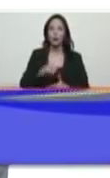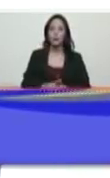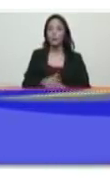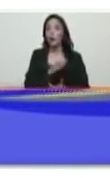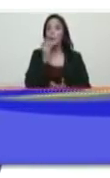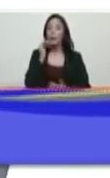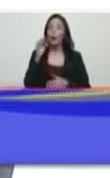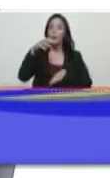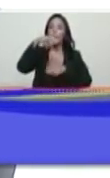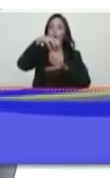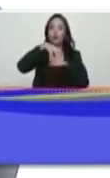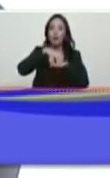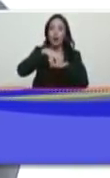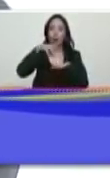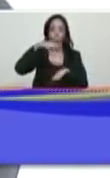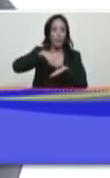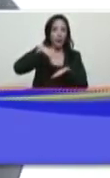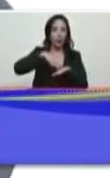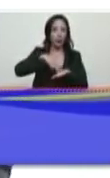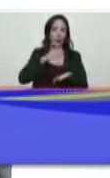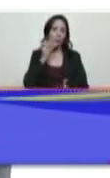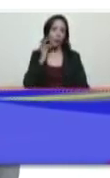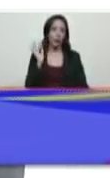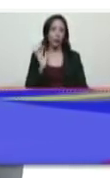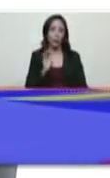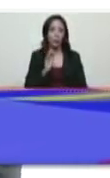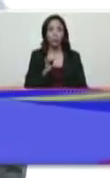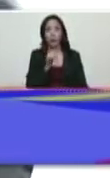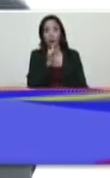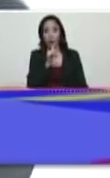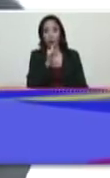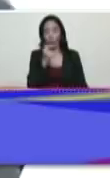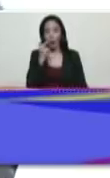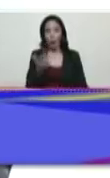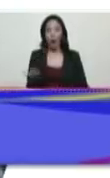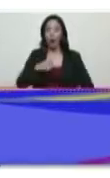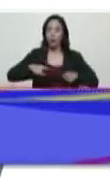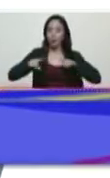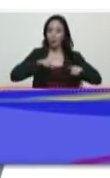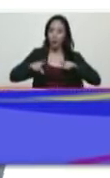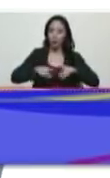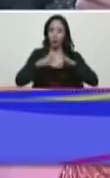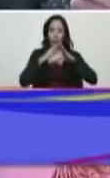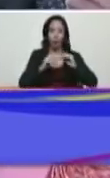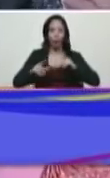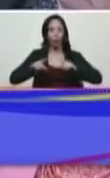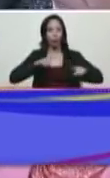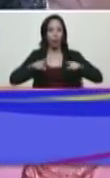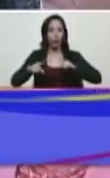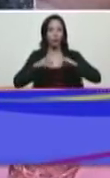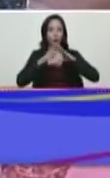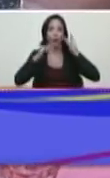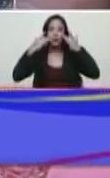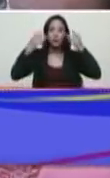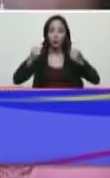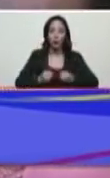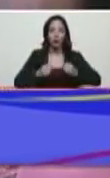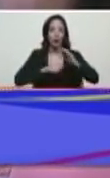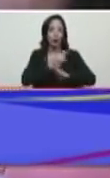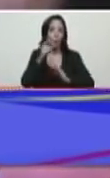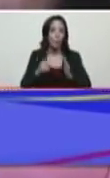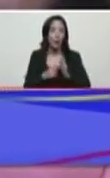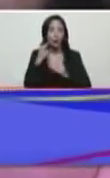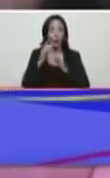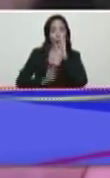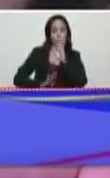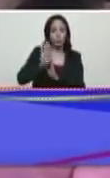Miranda, presidente, quiero informarle que gracias a toda la coordinación que se ha hecho, sobre todo en materia de seguridad y los